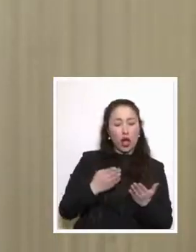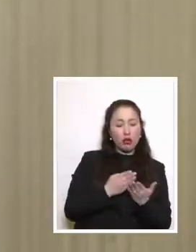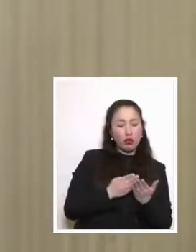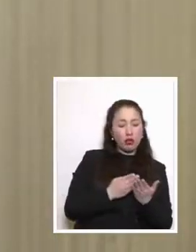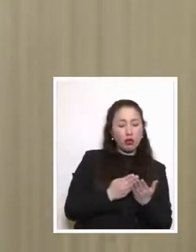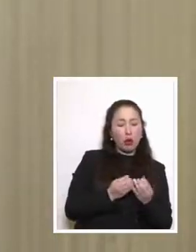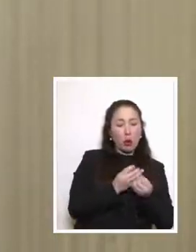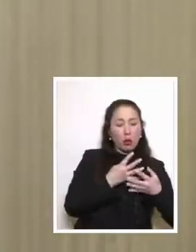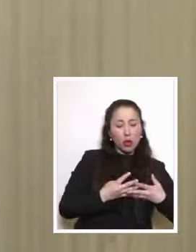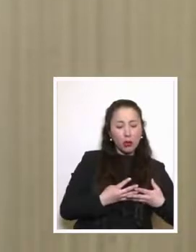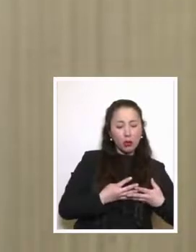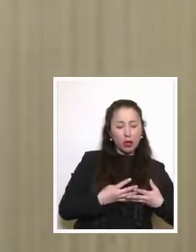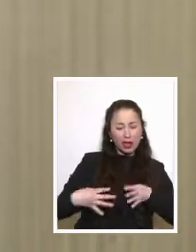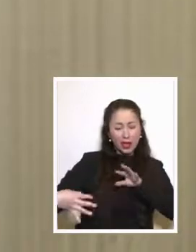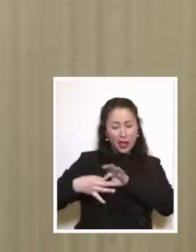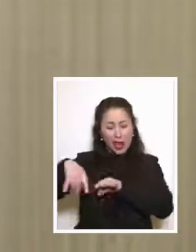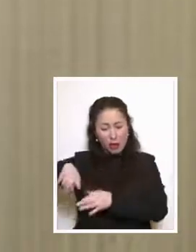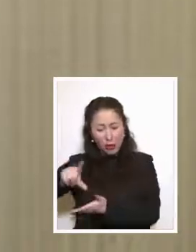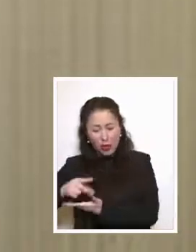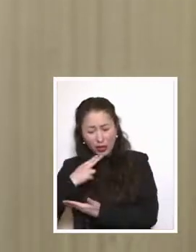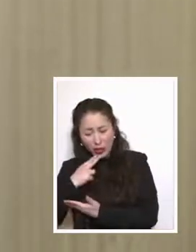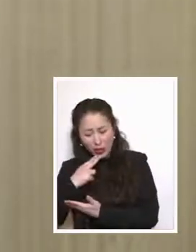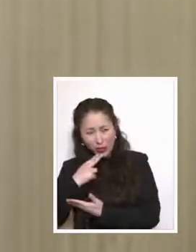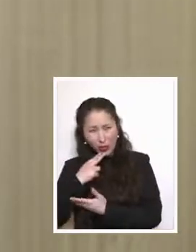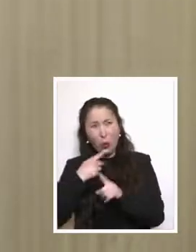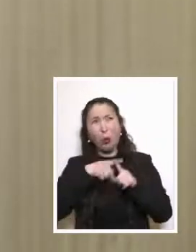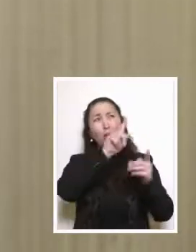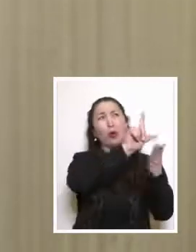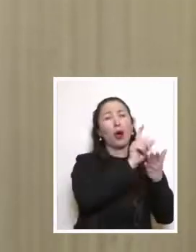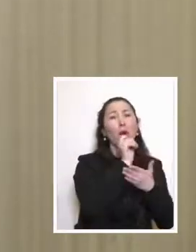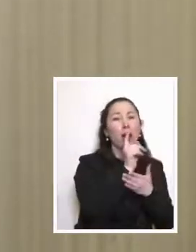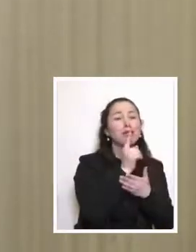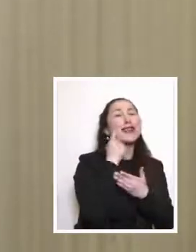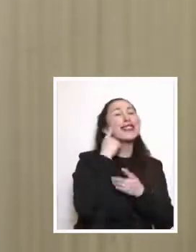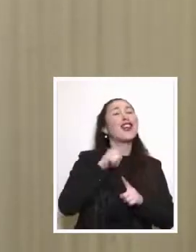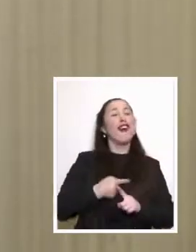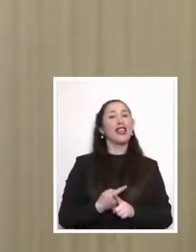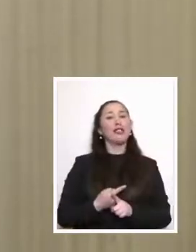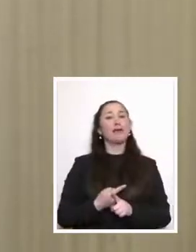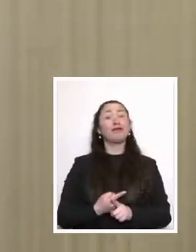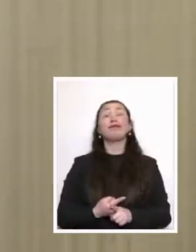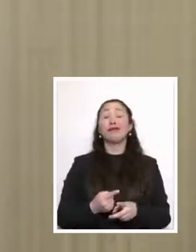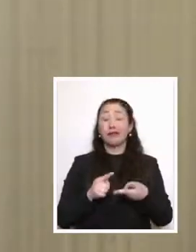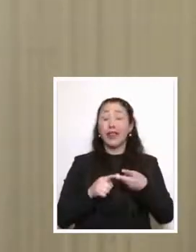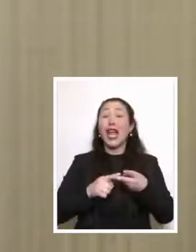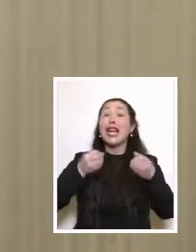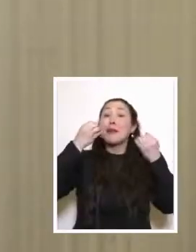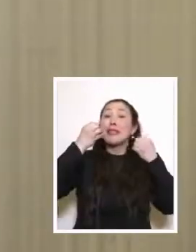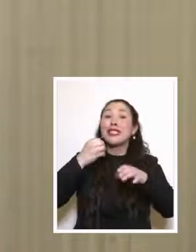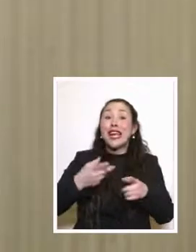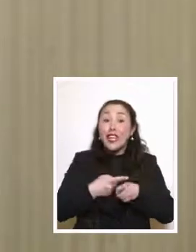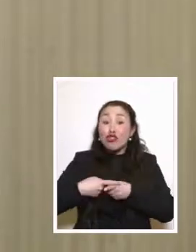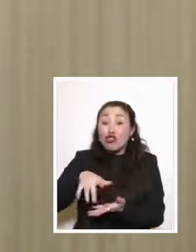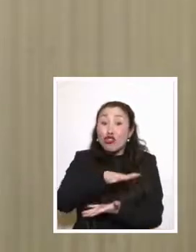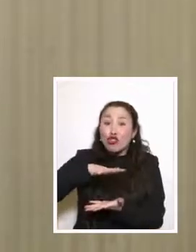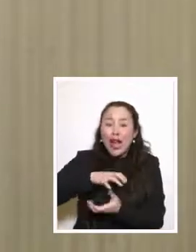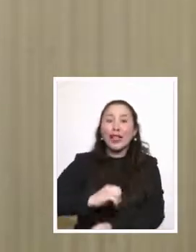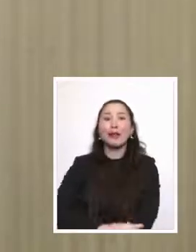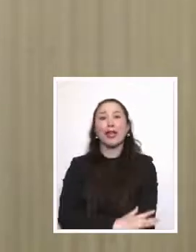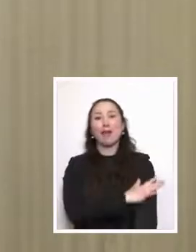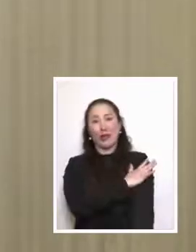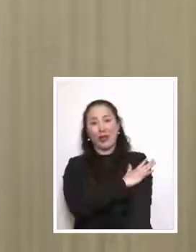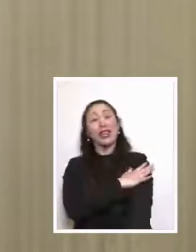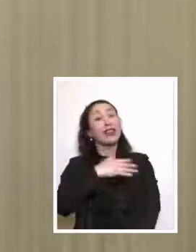ustedes esto trabajan. La importancia del aprendizaje socioemocional, la transformación digital, como